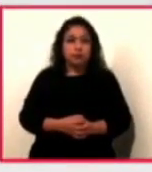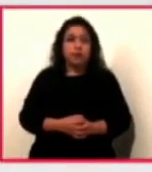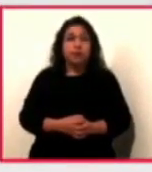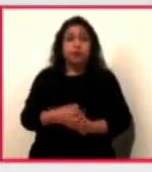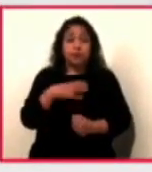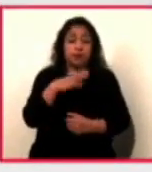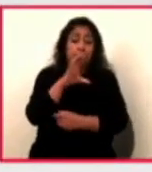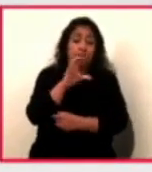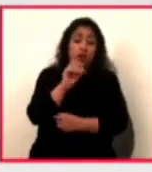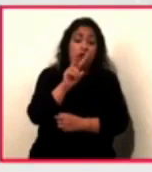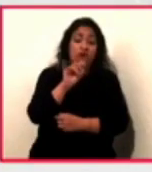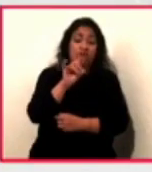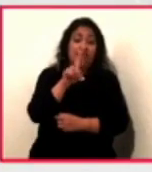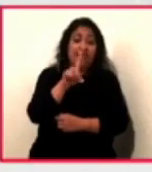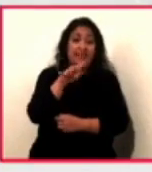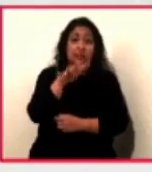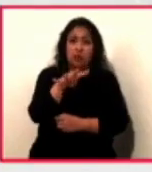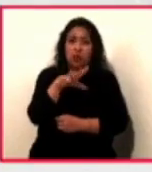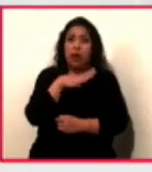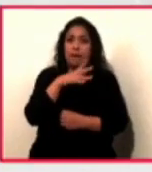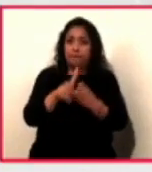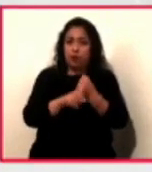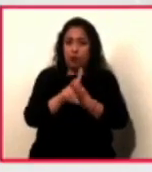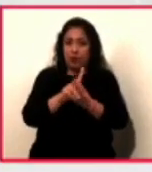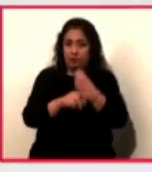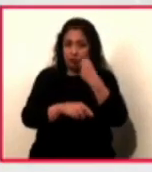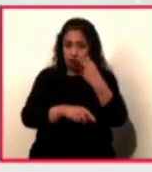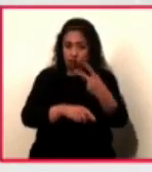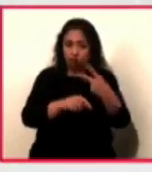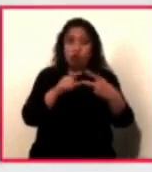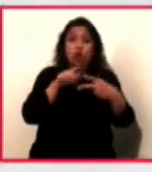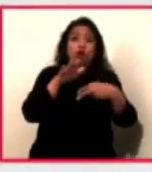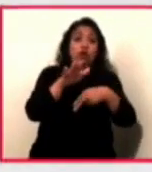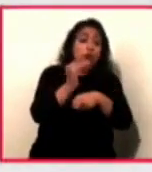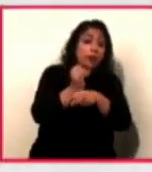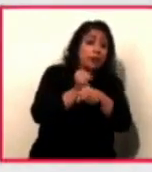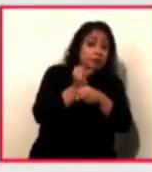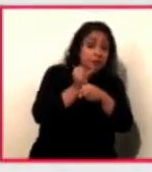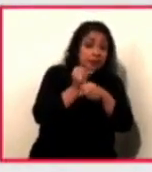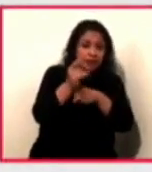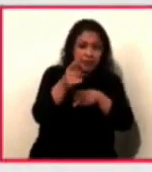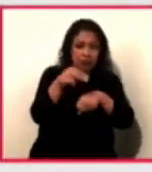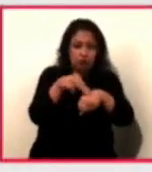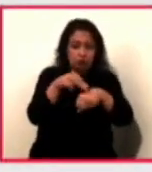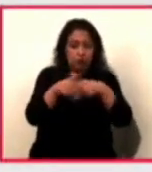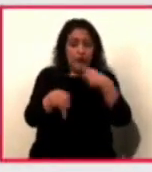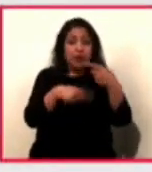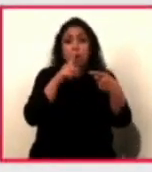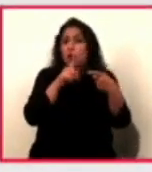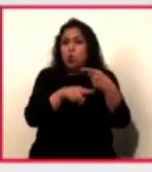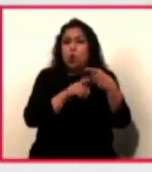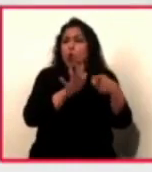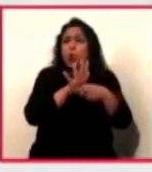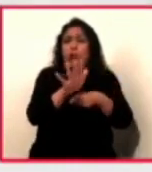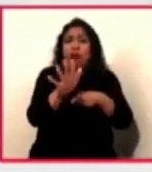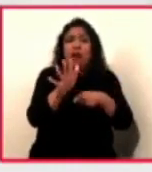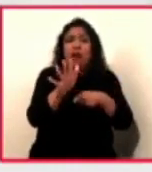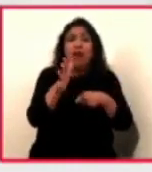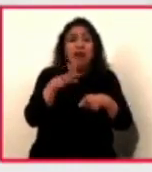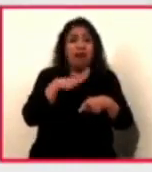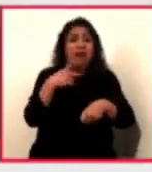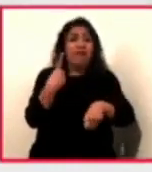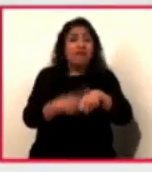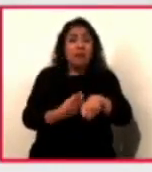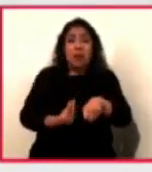La COVID-19 enfrenta dos problemáticas específicas en materia de investigación clínica. La primera de ellas es la de ser una enfermedad